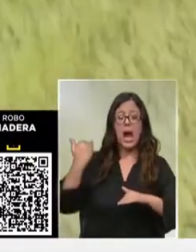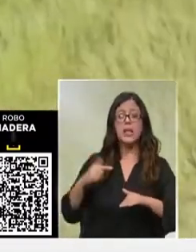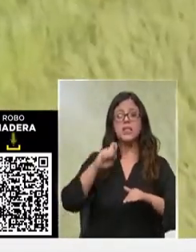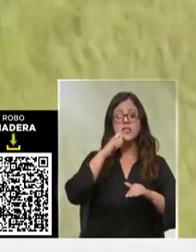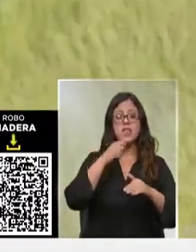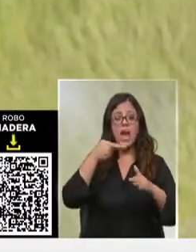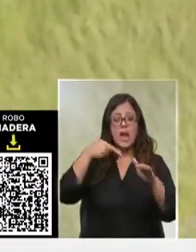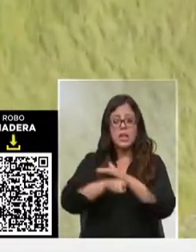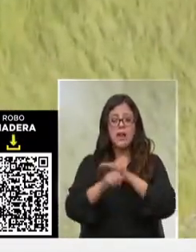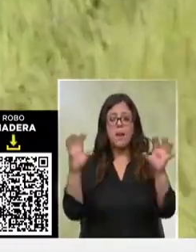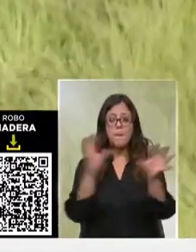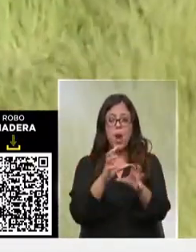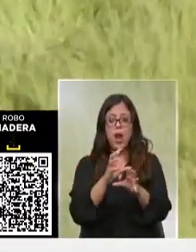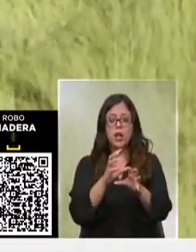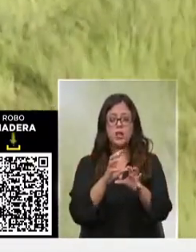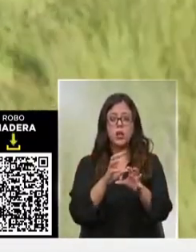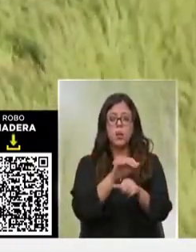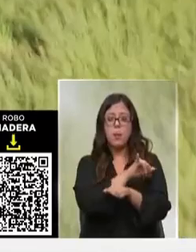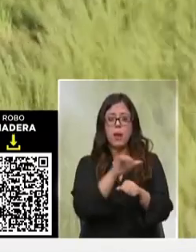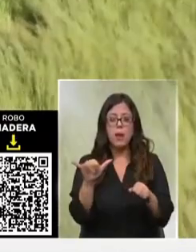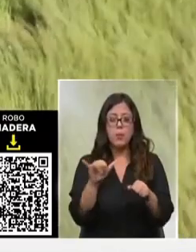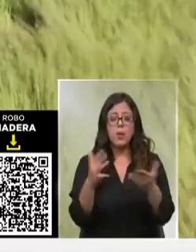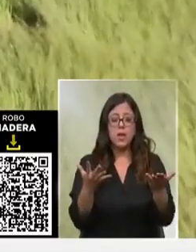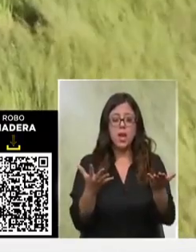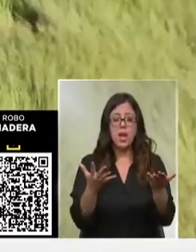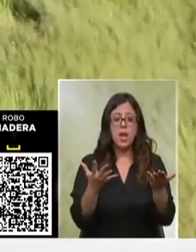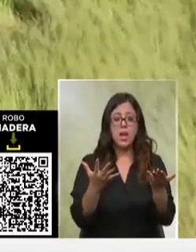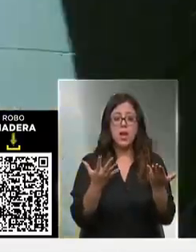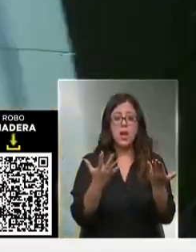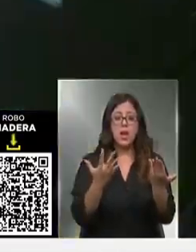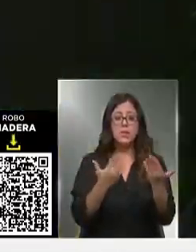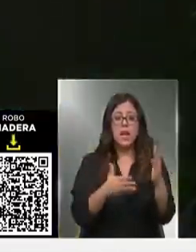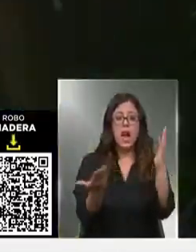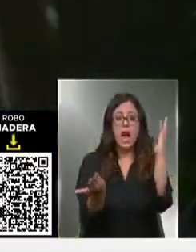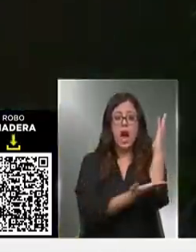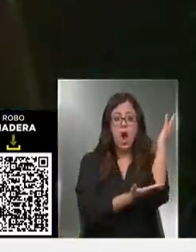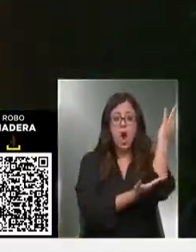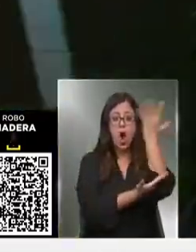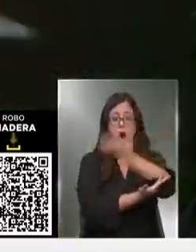ingresaban violentamente para luego extraer los miles de pinos.